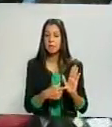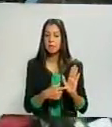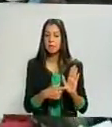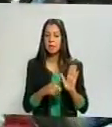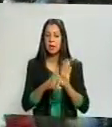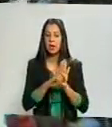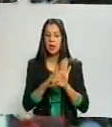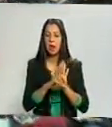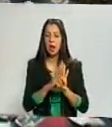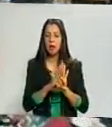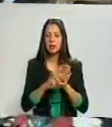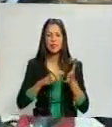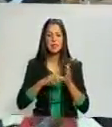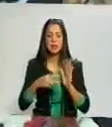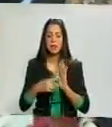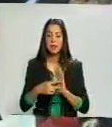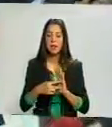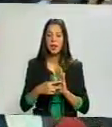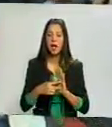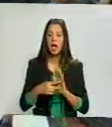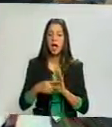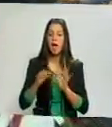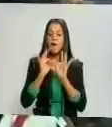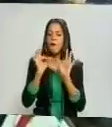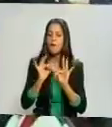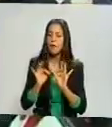Esta ley establece un régimen especial tributario